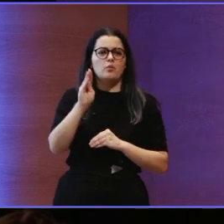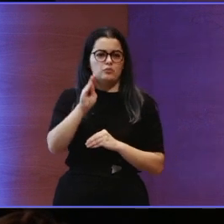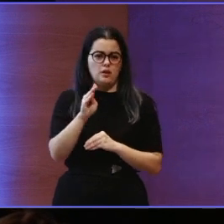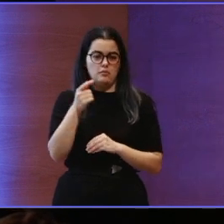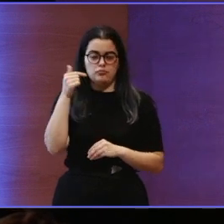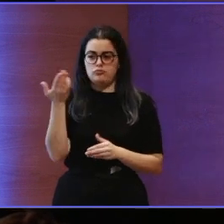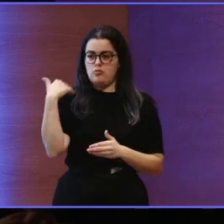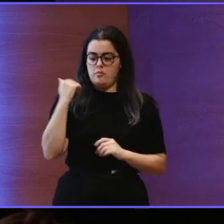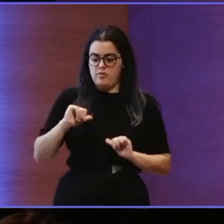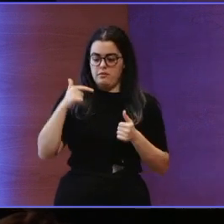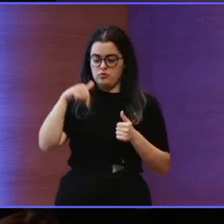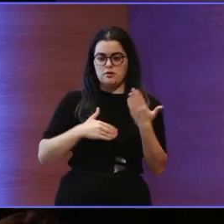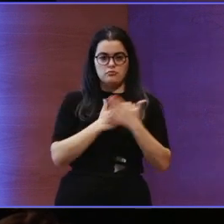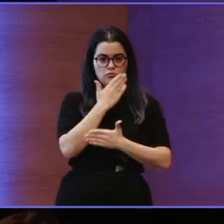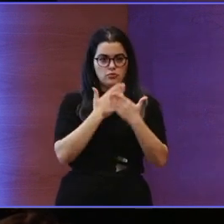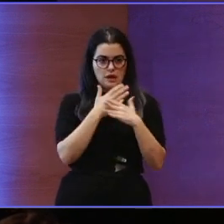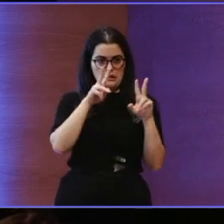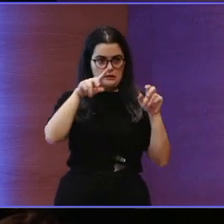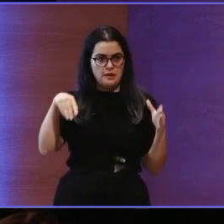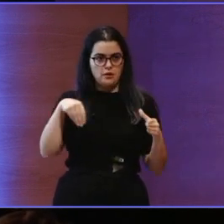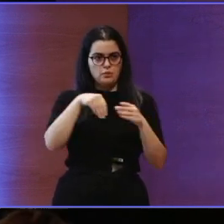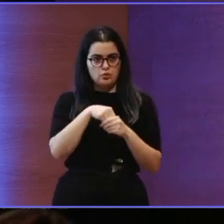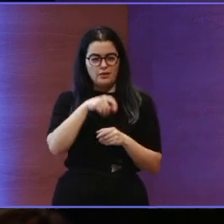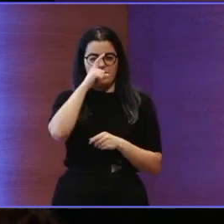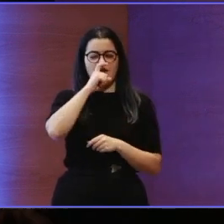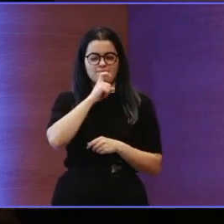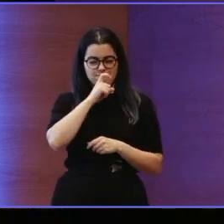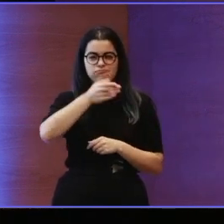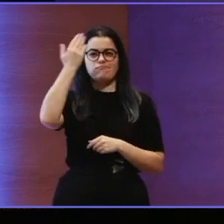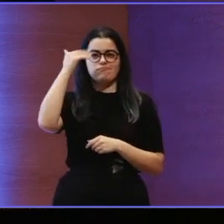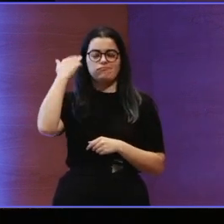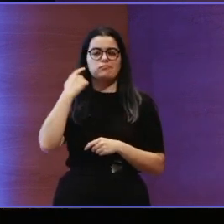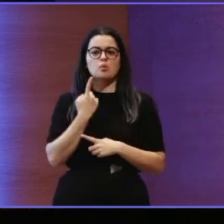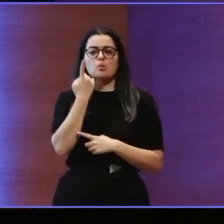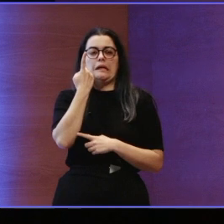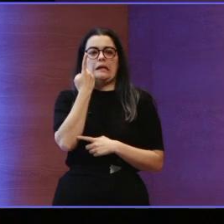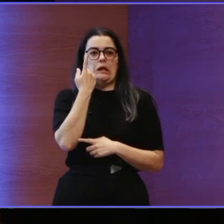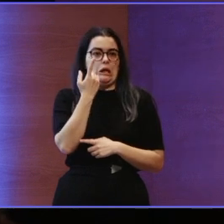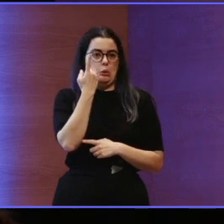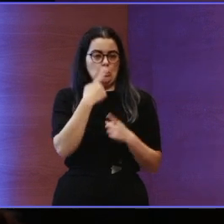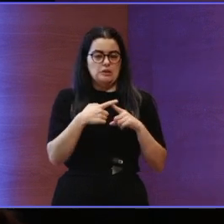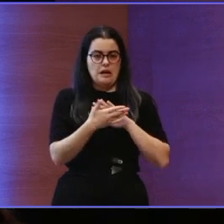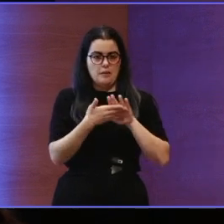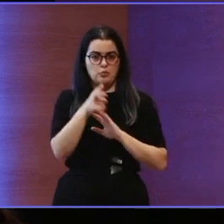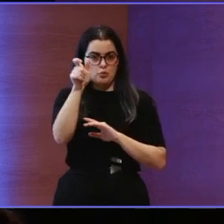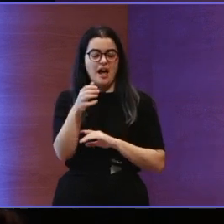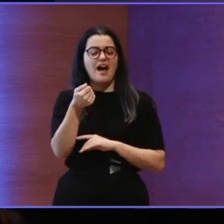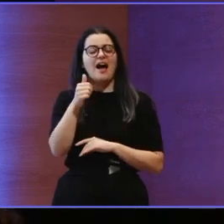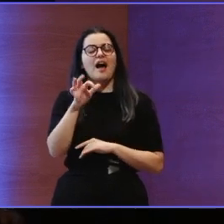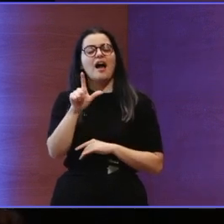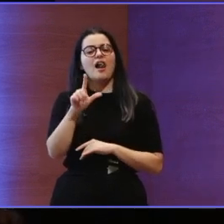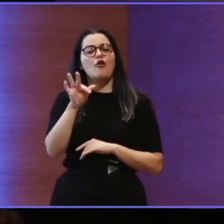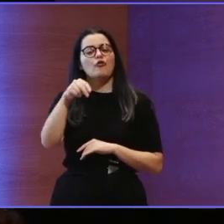estas jornadas de inclusión yo recuerdo que una de las cosas que habíamos hablado con con Alfonso López era